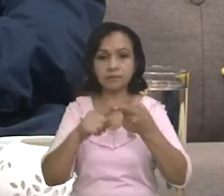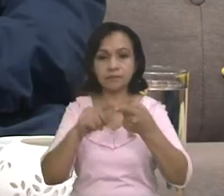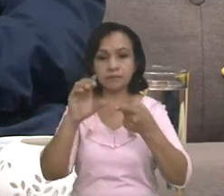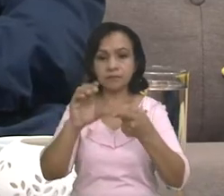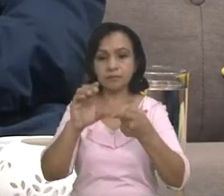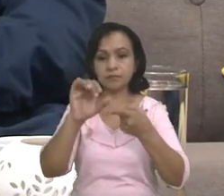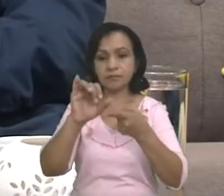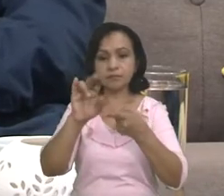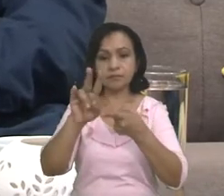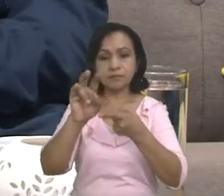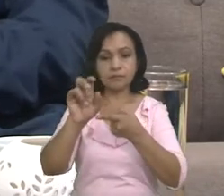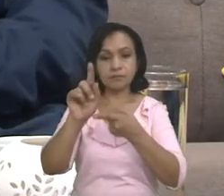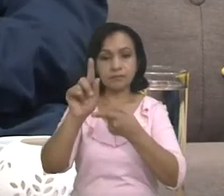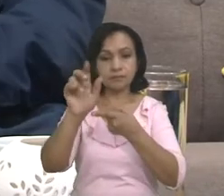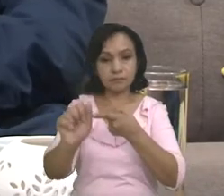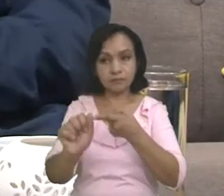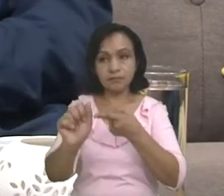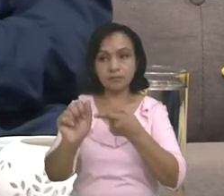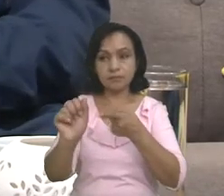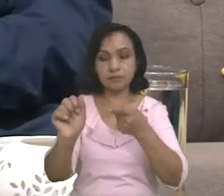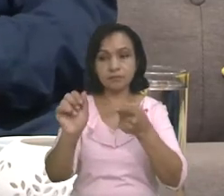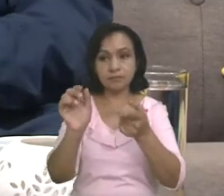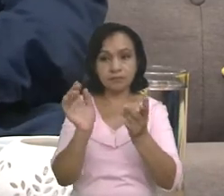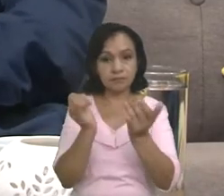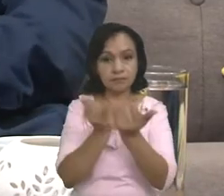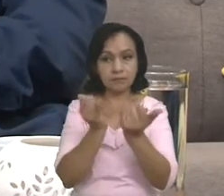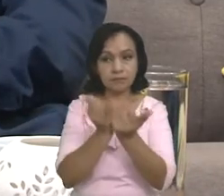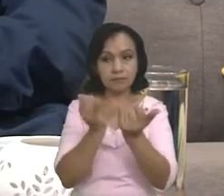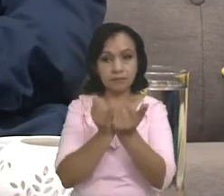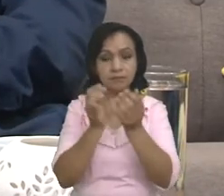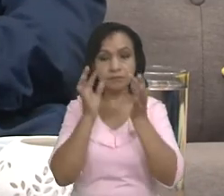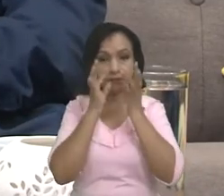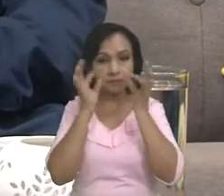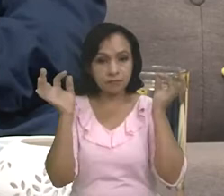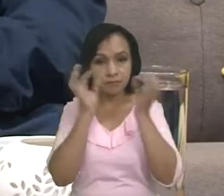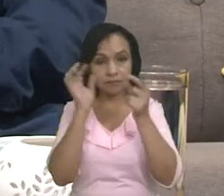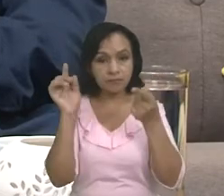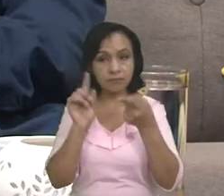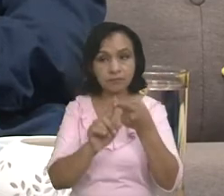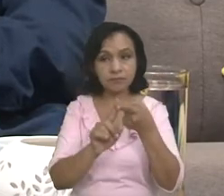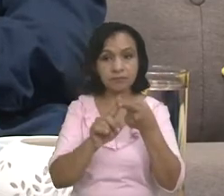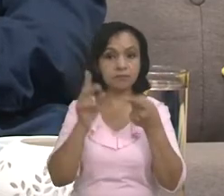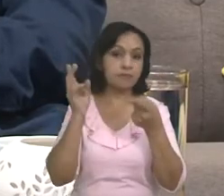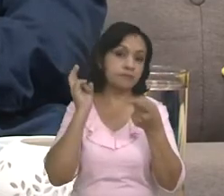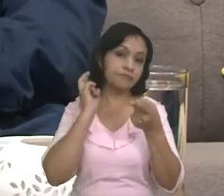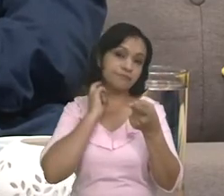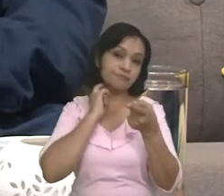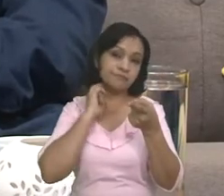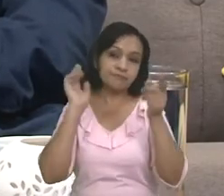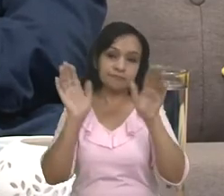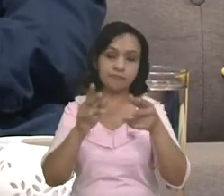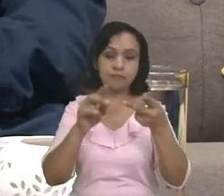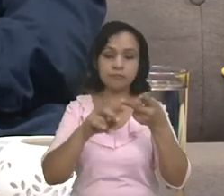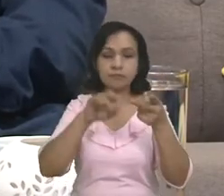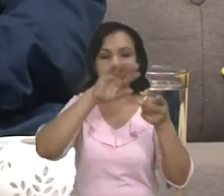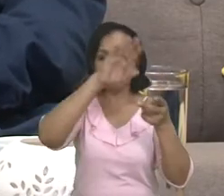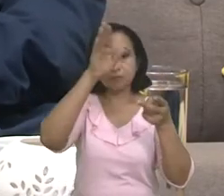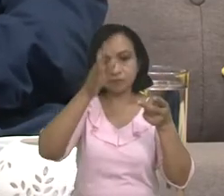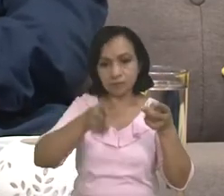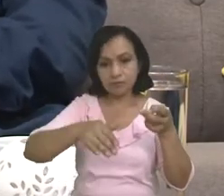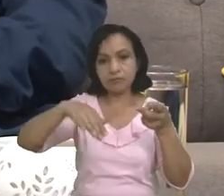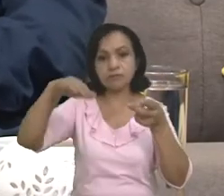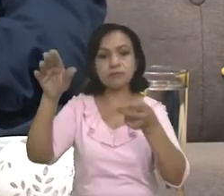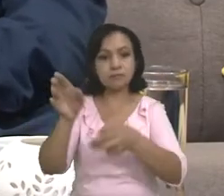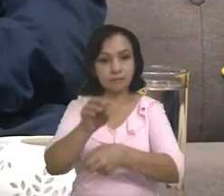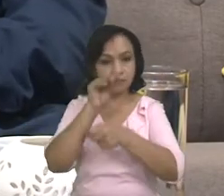que una especie de felino y pequeño como el tamaño de un gato tenemos murciélago el camello animales ya grandes